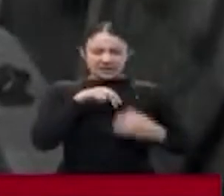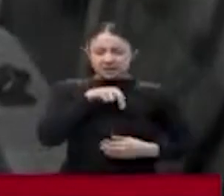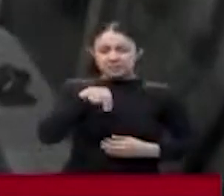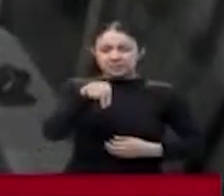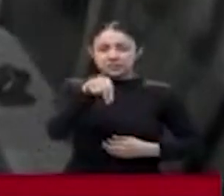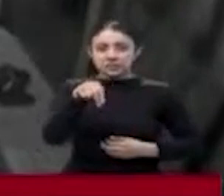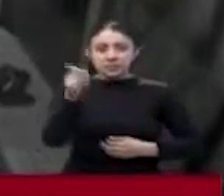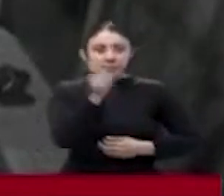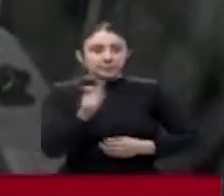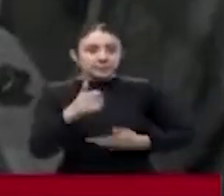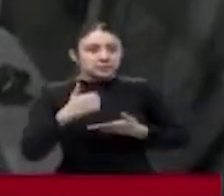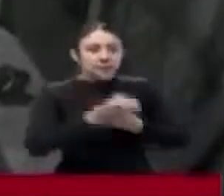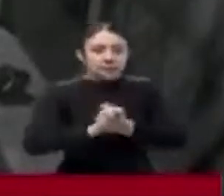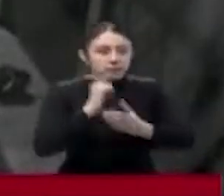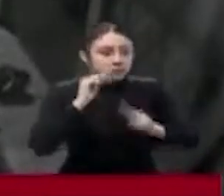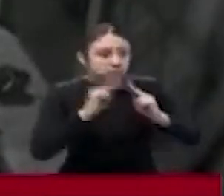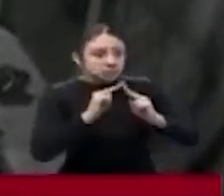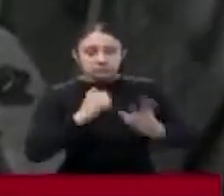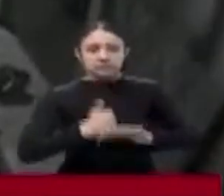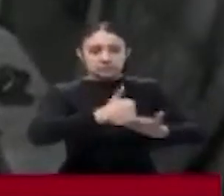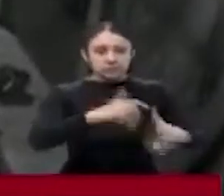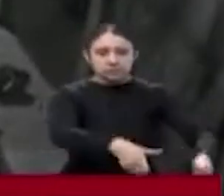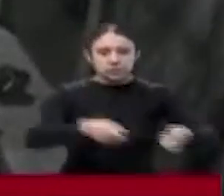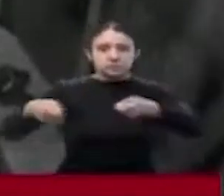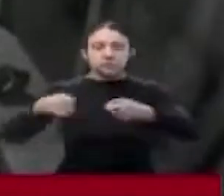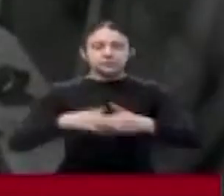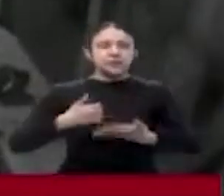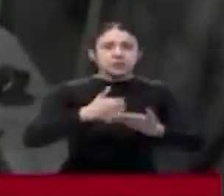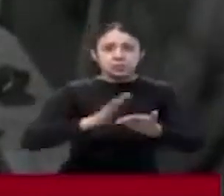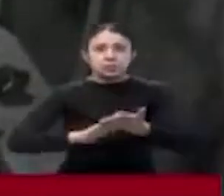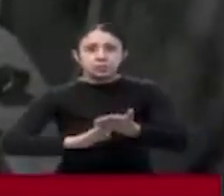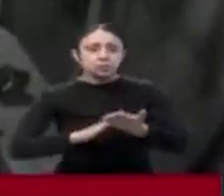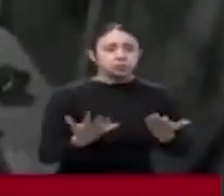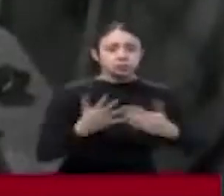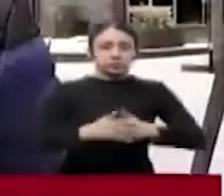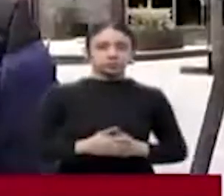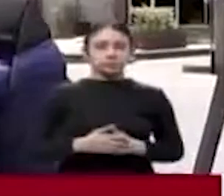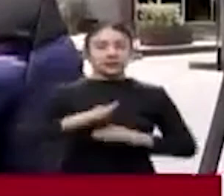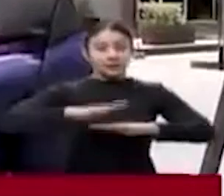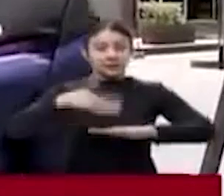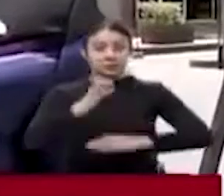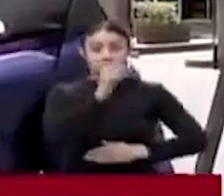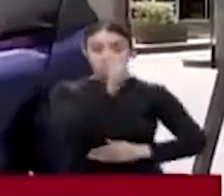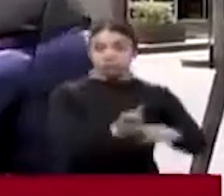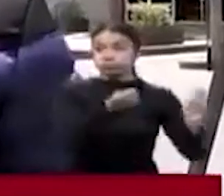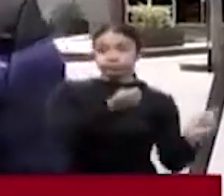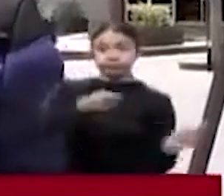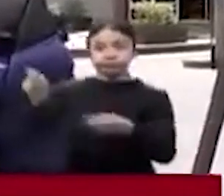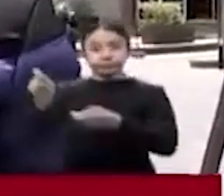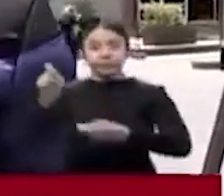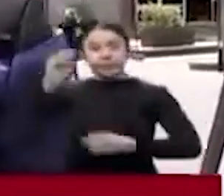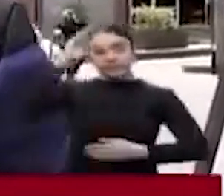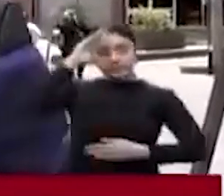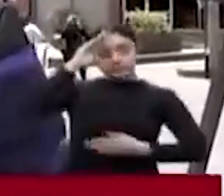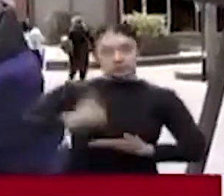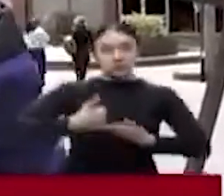Los vecinos y amigos lo ayudan. Los vecinos salen e intentan auxiliarlo. Él después es trasladado por la